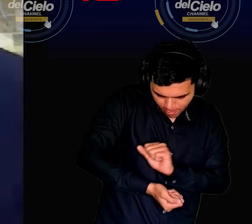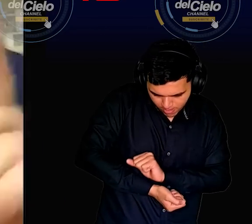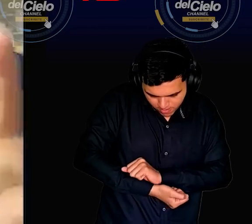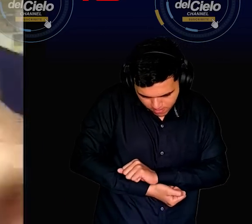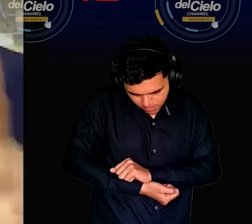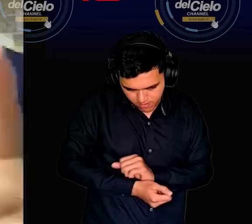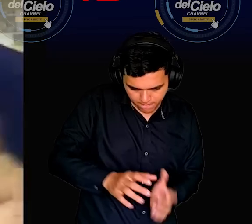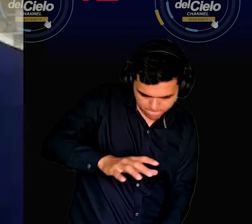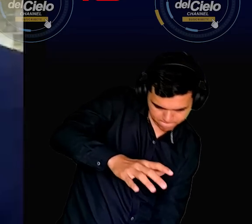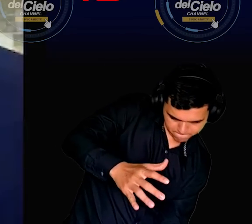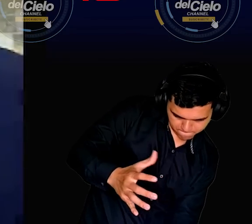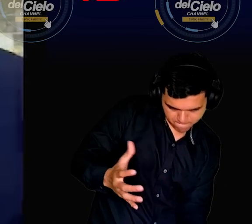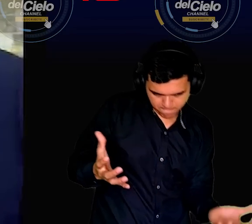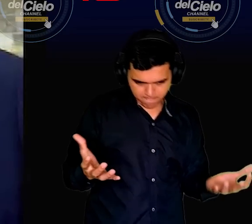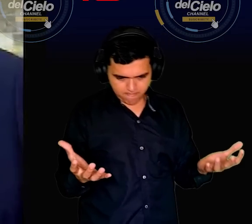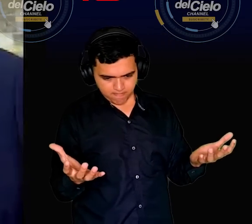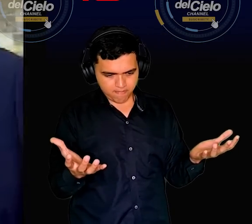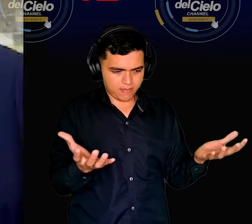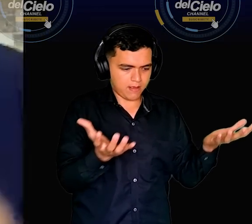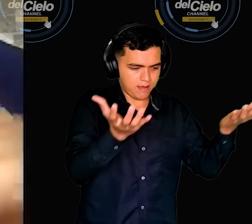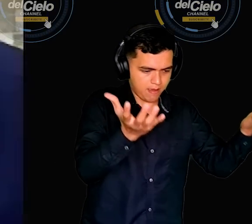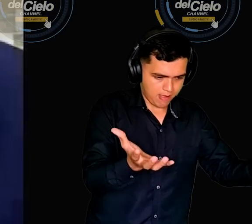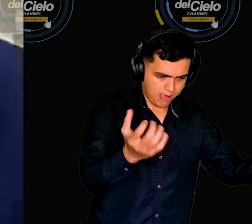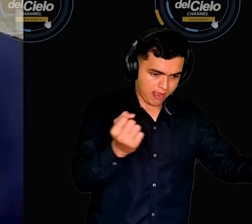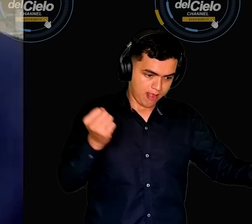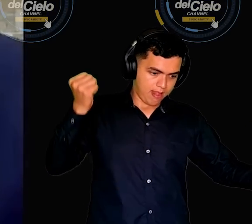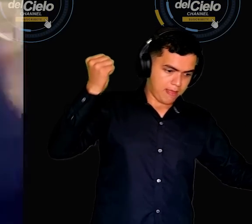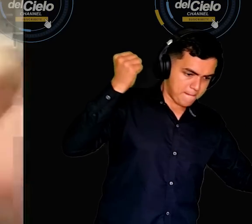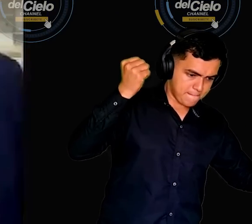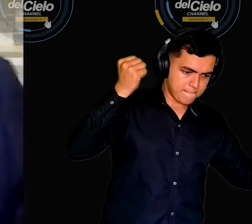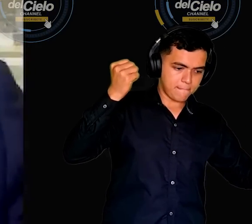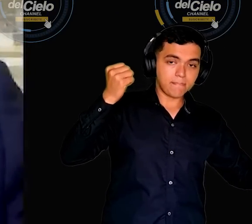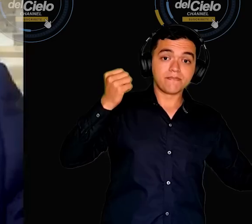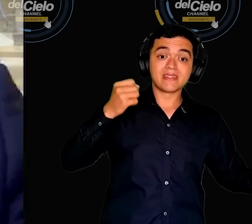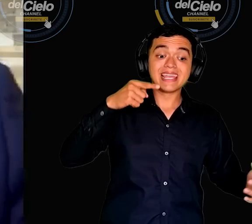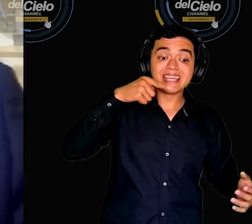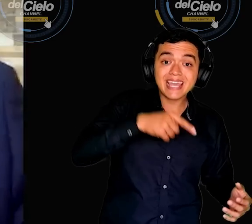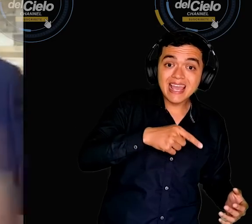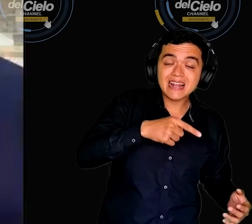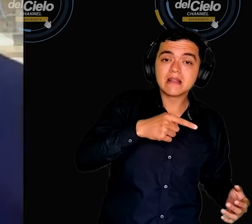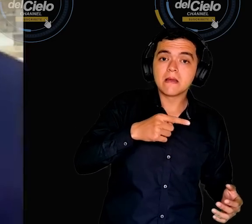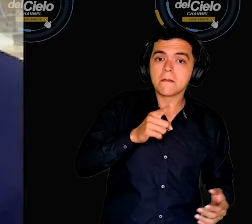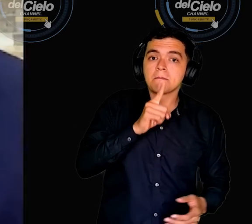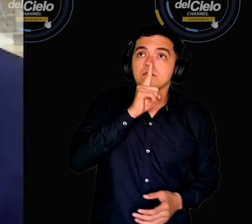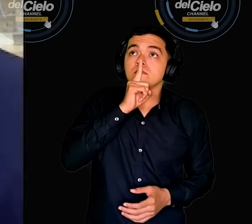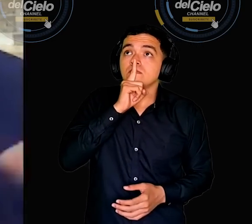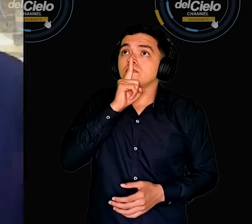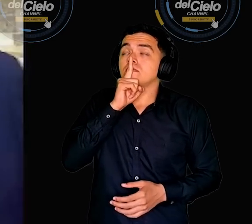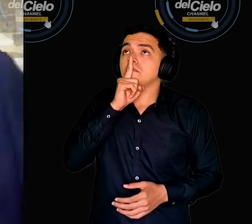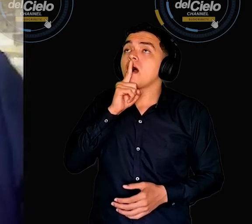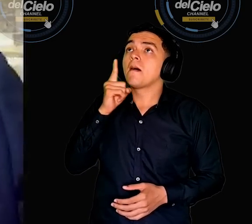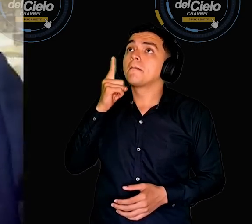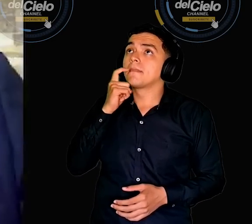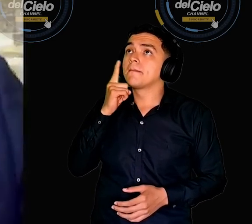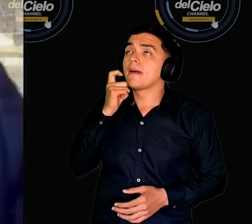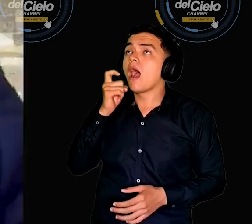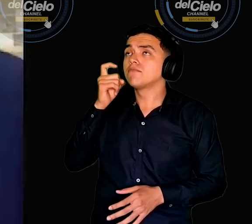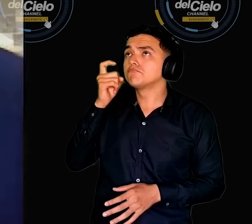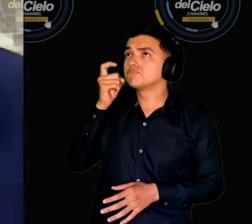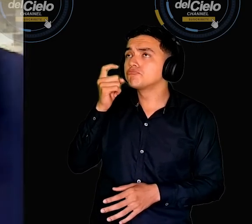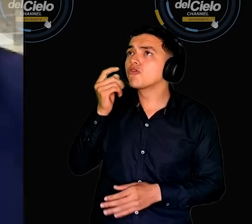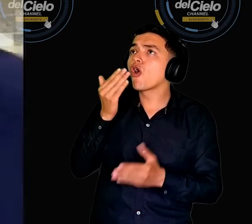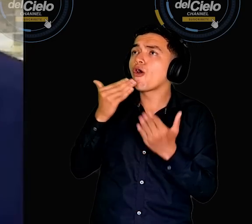lo que hay que hacer para conseguir lo que queremos conseguir. Queremos que nuestro hogar permanezca y eso va a permanecer en la medida que